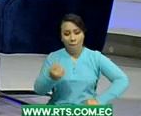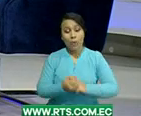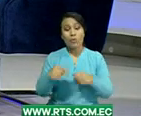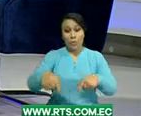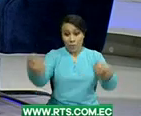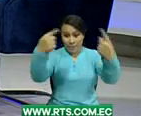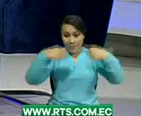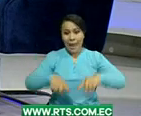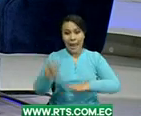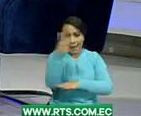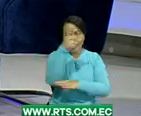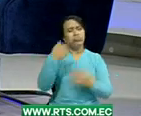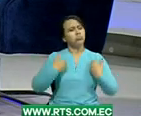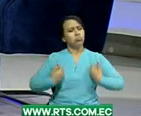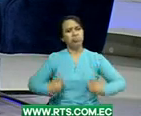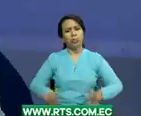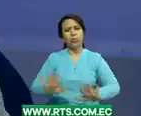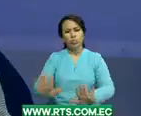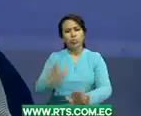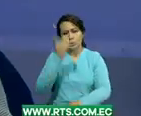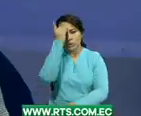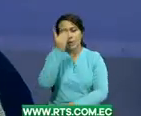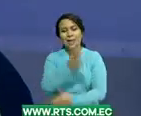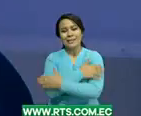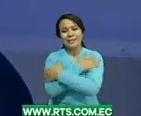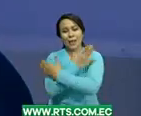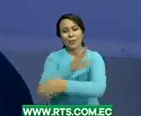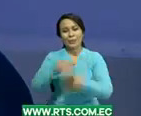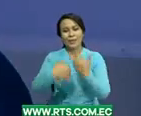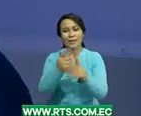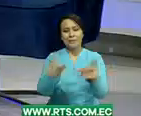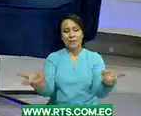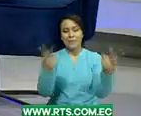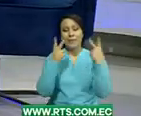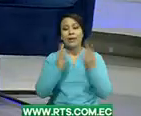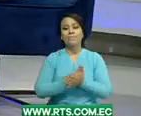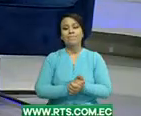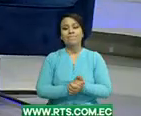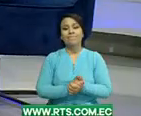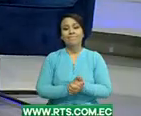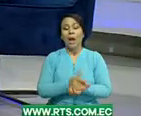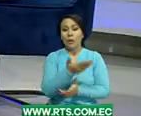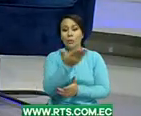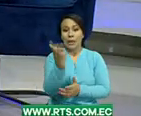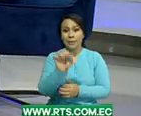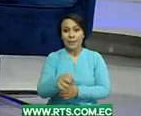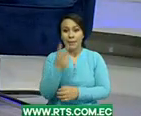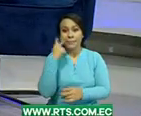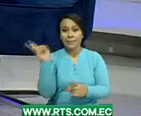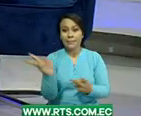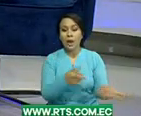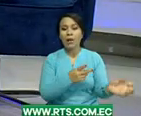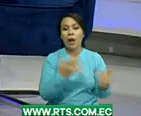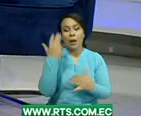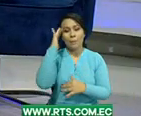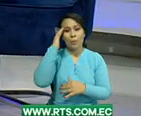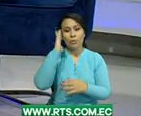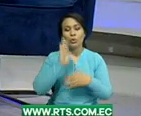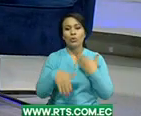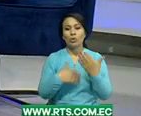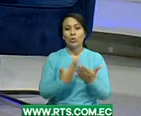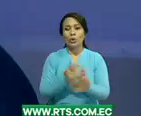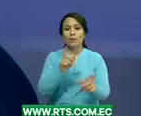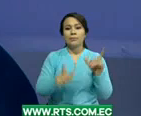respaldo siempre que así lo requiera. Muchísimas gracias, Luisa. Un saludo cariñoso a todos quienes nos miran. Amables televidentes, ha sido la intervención del ingeniero Juan